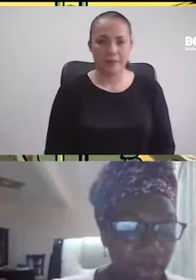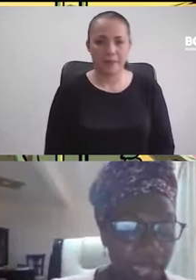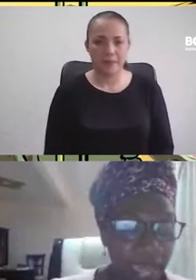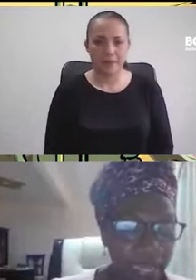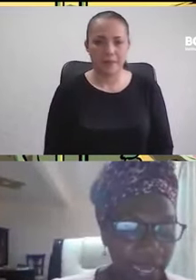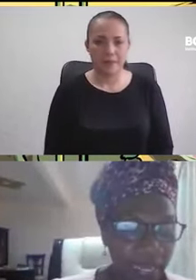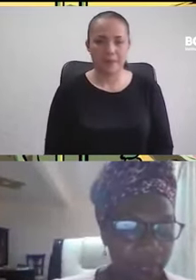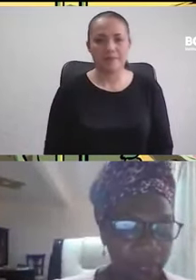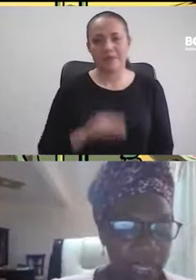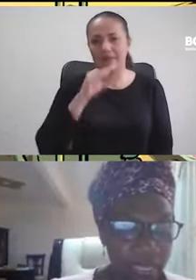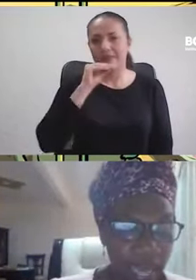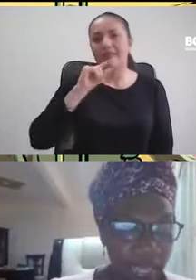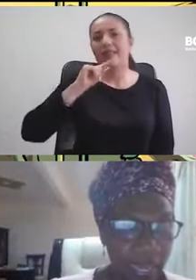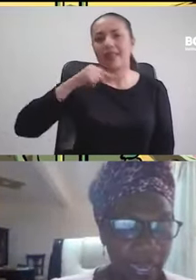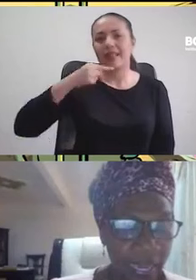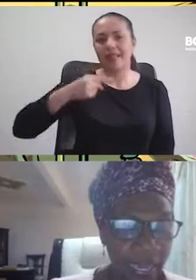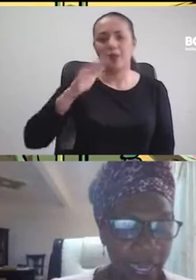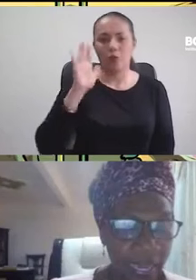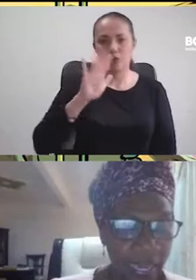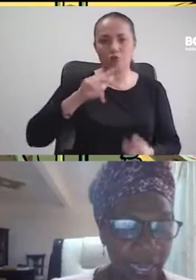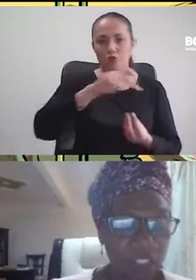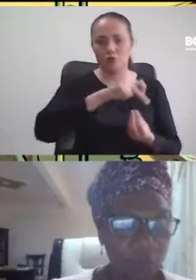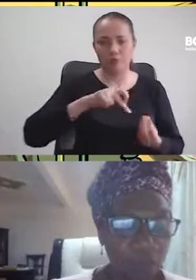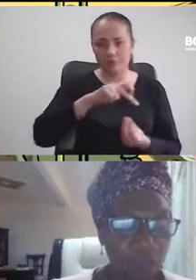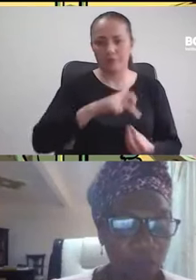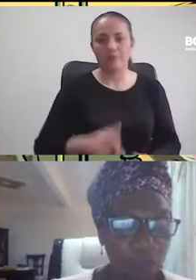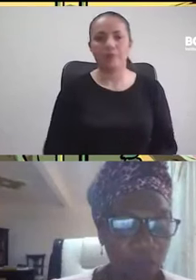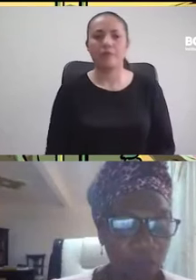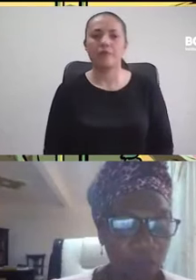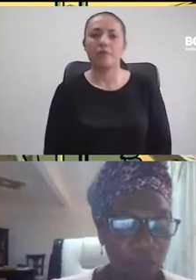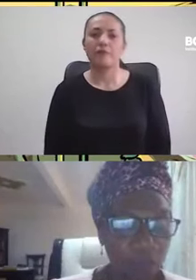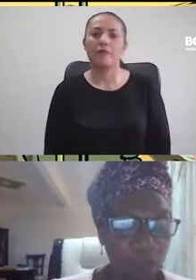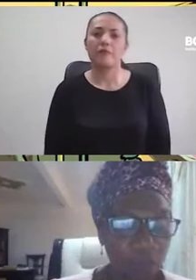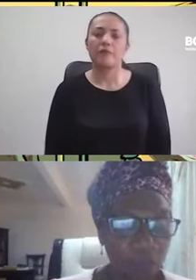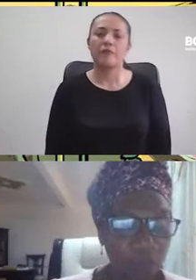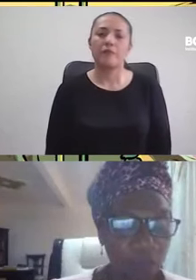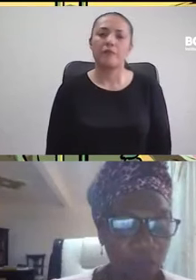le. Ya que le, mamito mi, hembra.